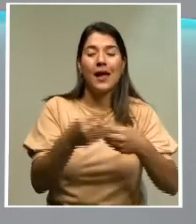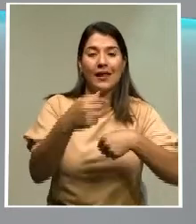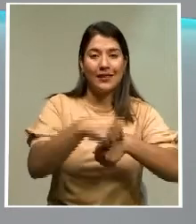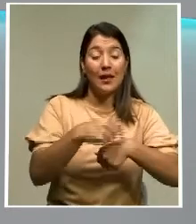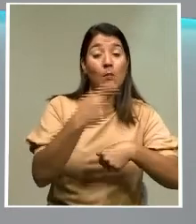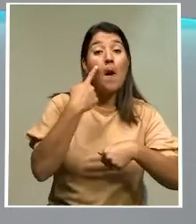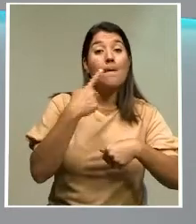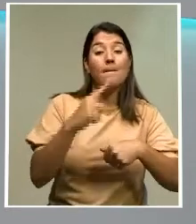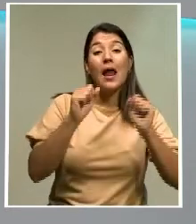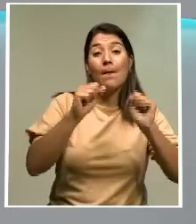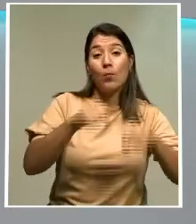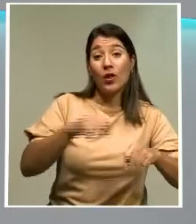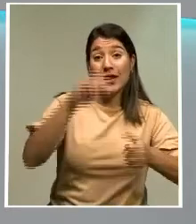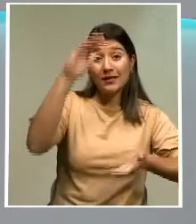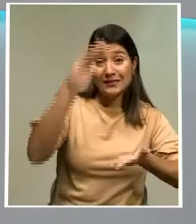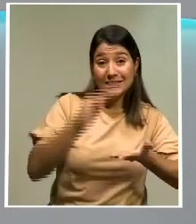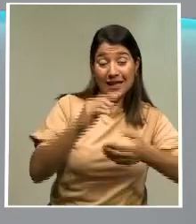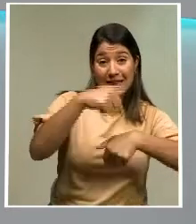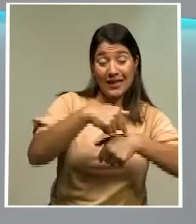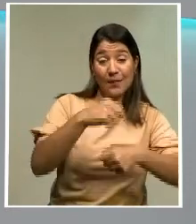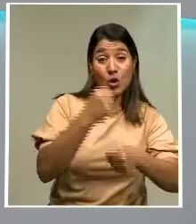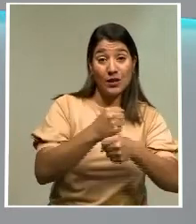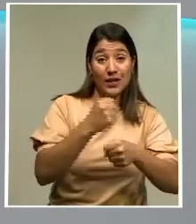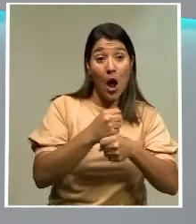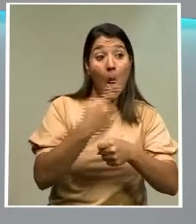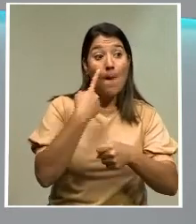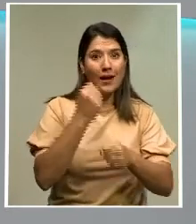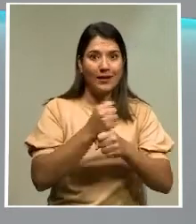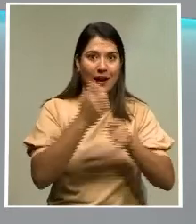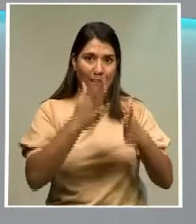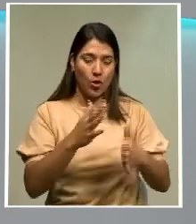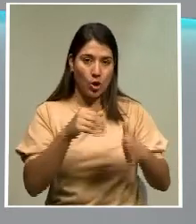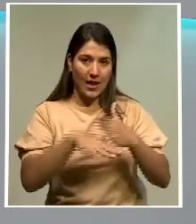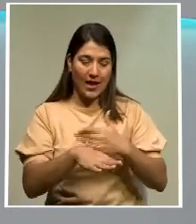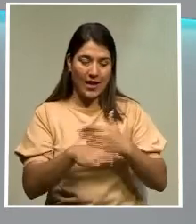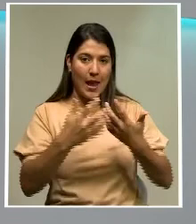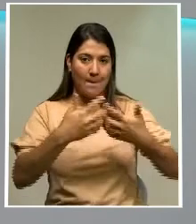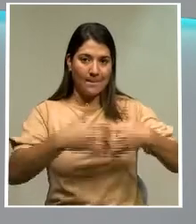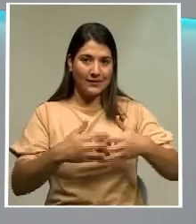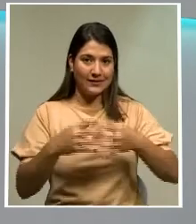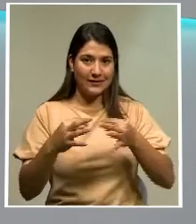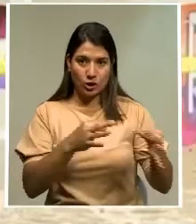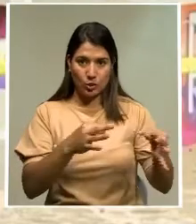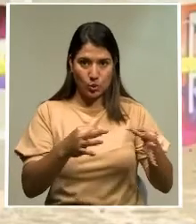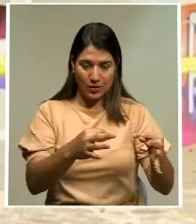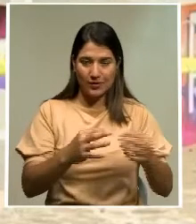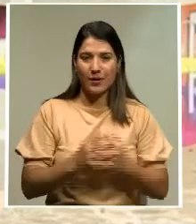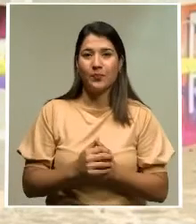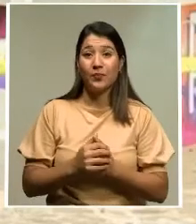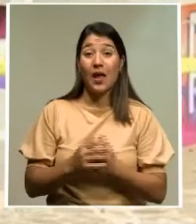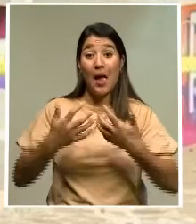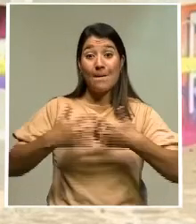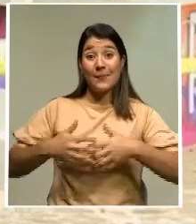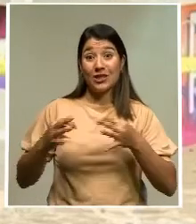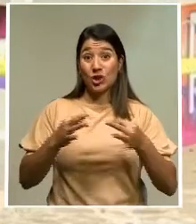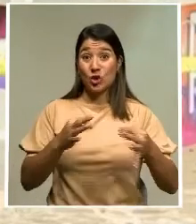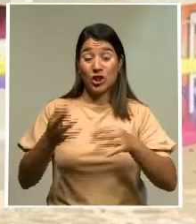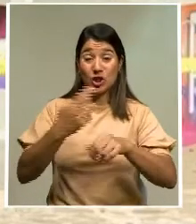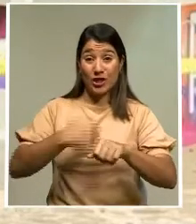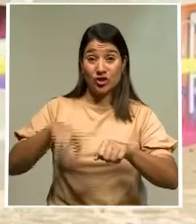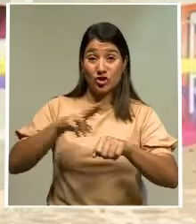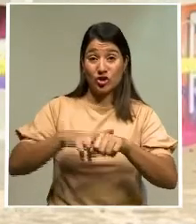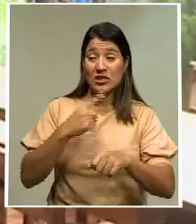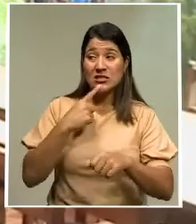de jornadas de trabajo a los funcionarios del sector turístico. El sector turístico nacional manifestó